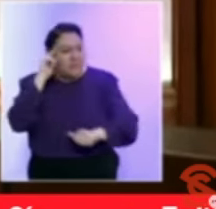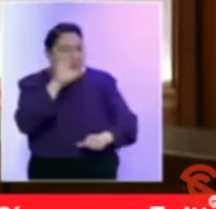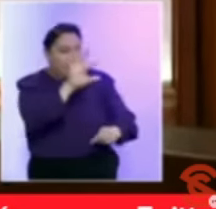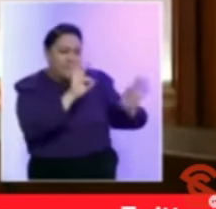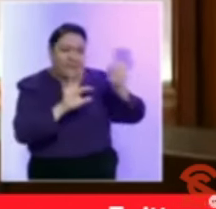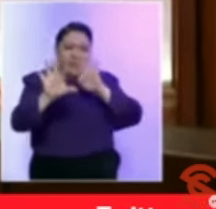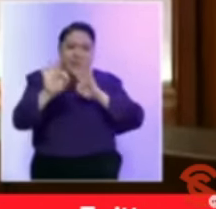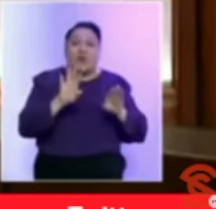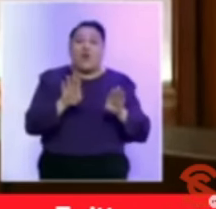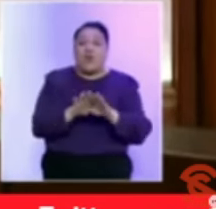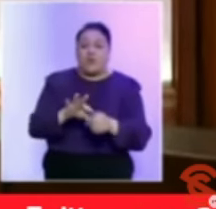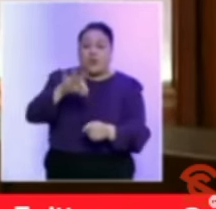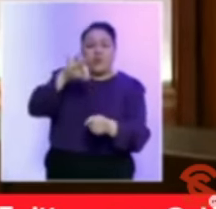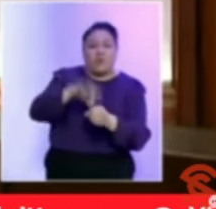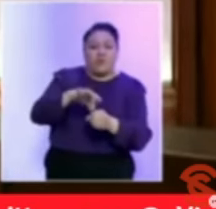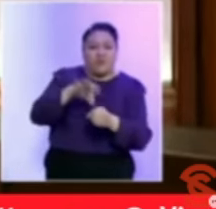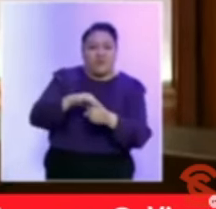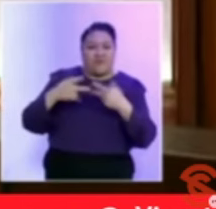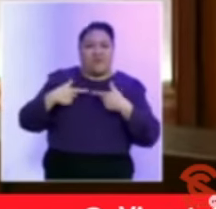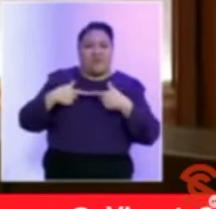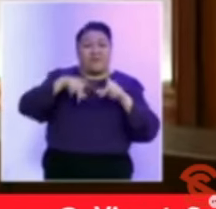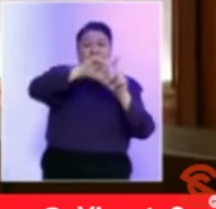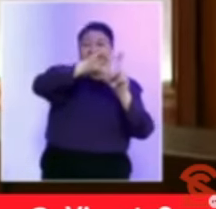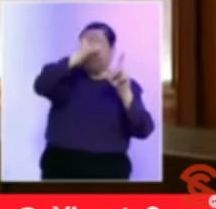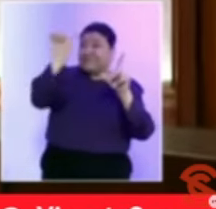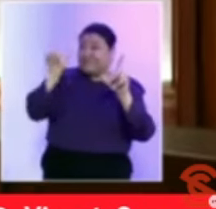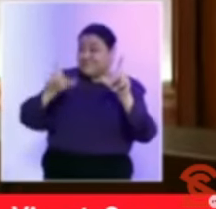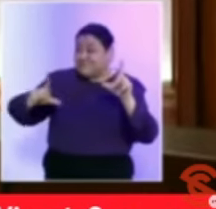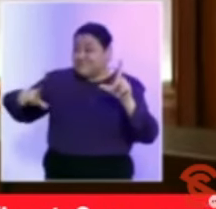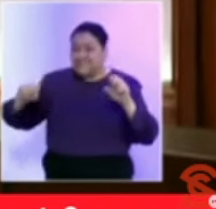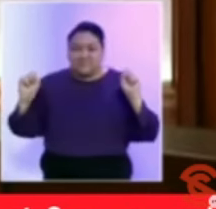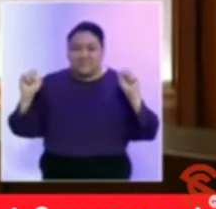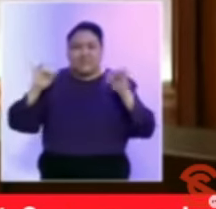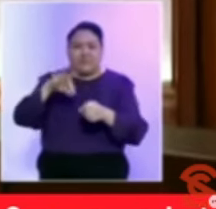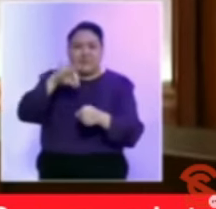del voto ciudadano en todo el país